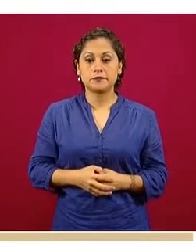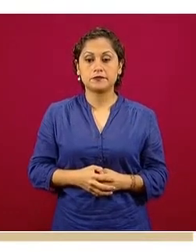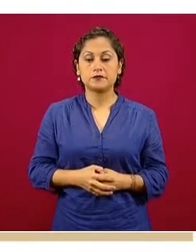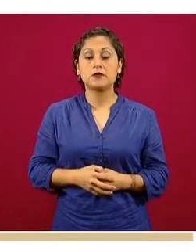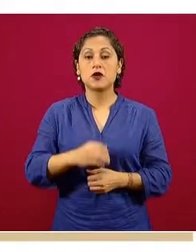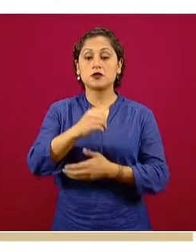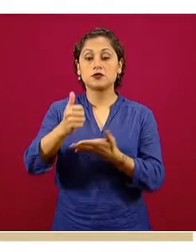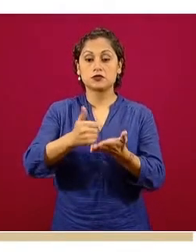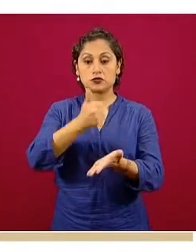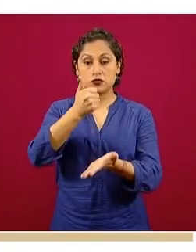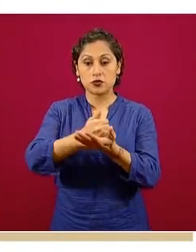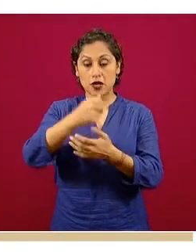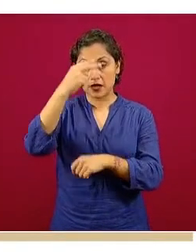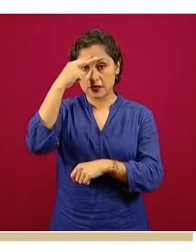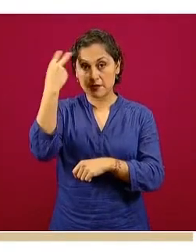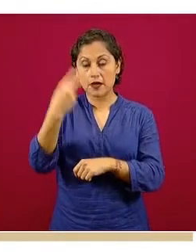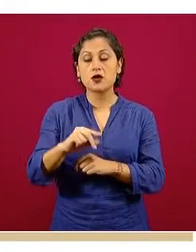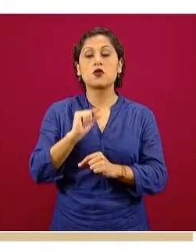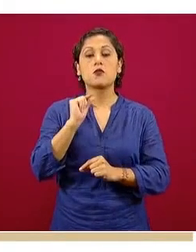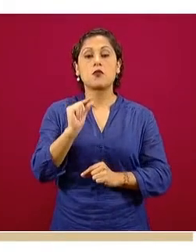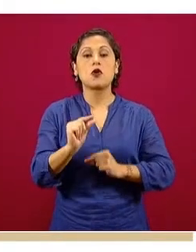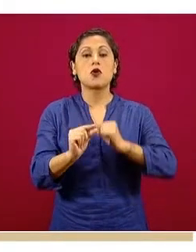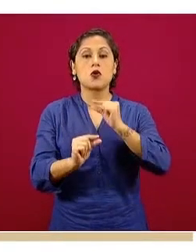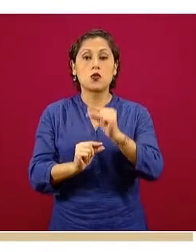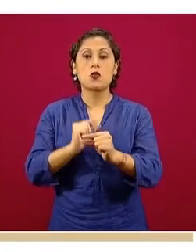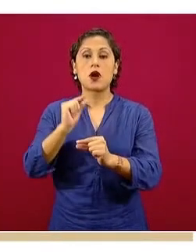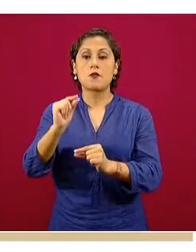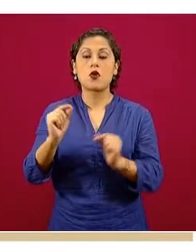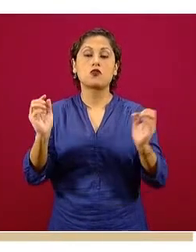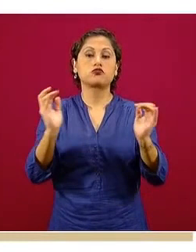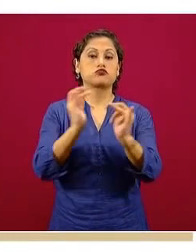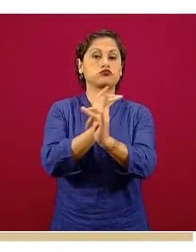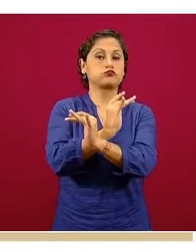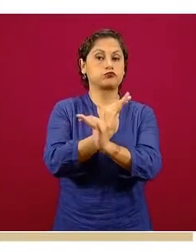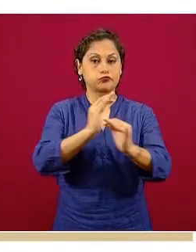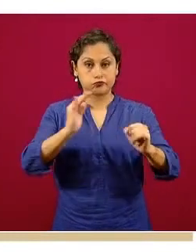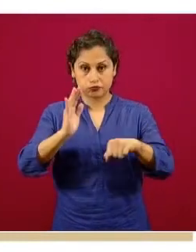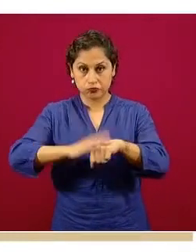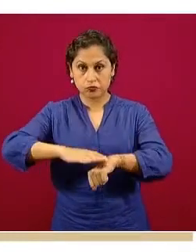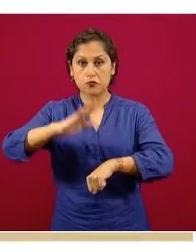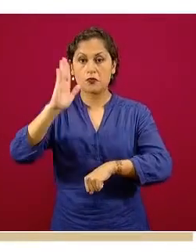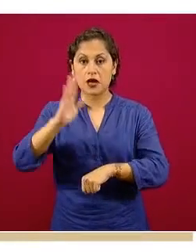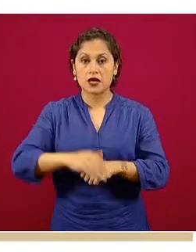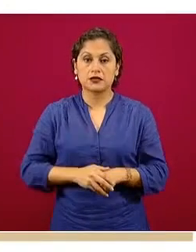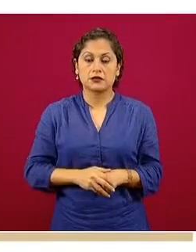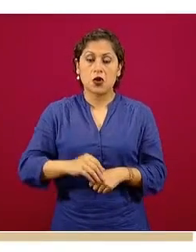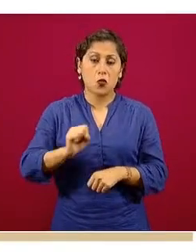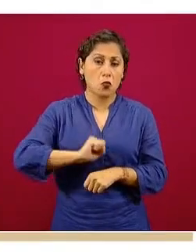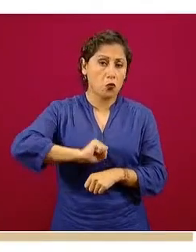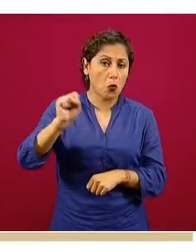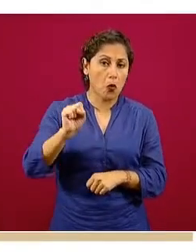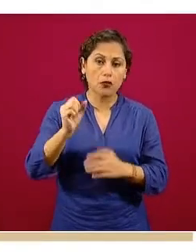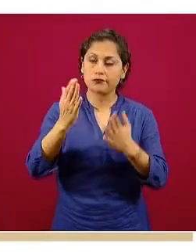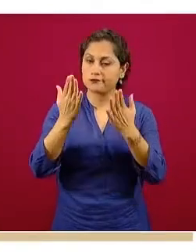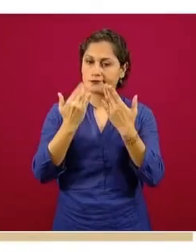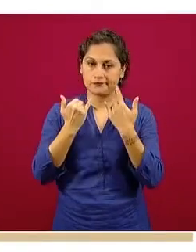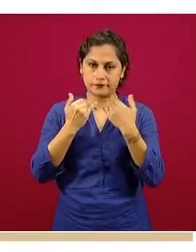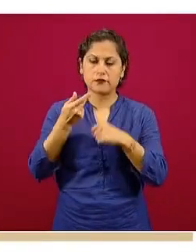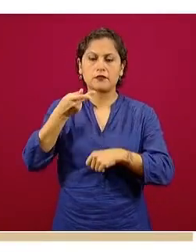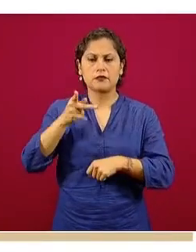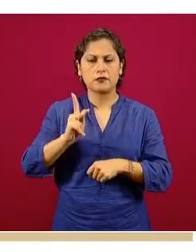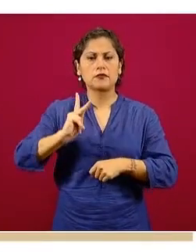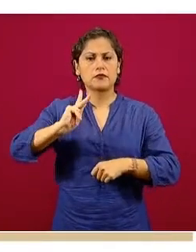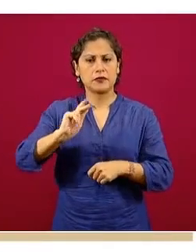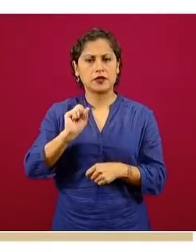la ciudad de mexico un poco a poco incrementando su movilidad no hay una no hay un incremento tan importante pero recordemos